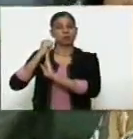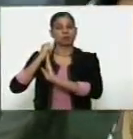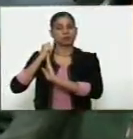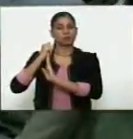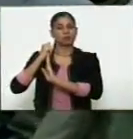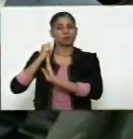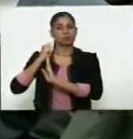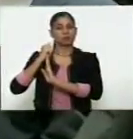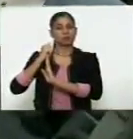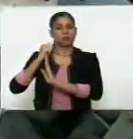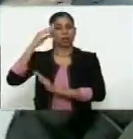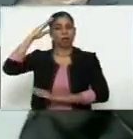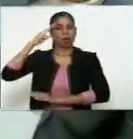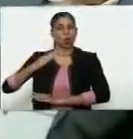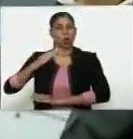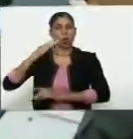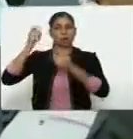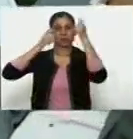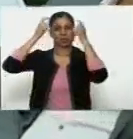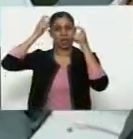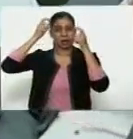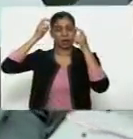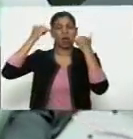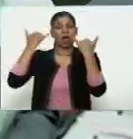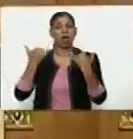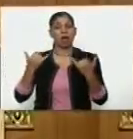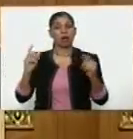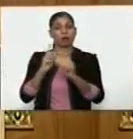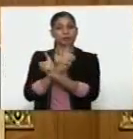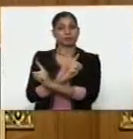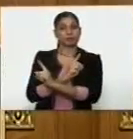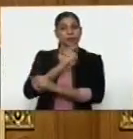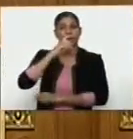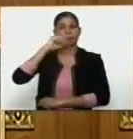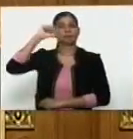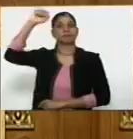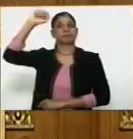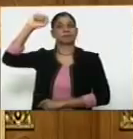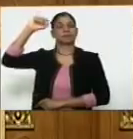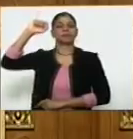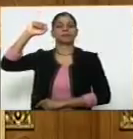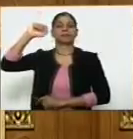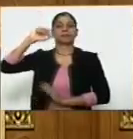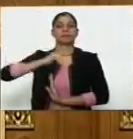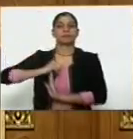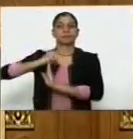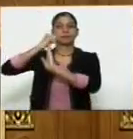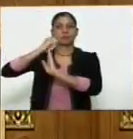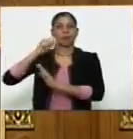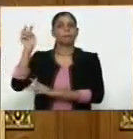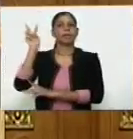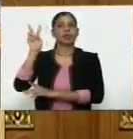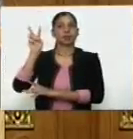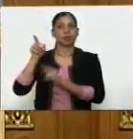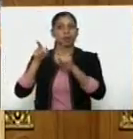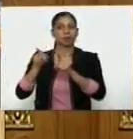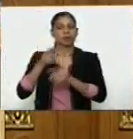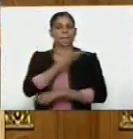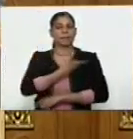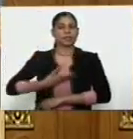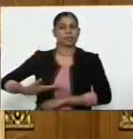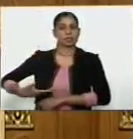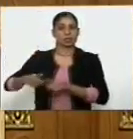comandante Chávez y ahora bajo la dirección política del presidente